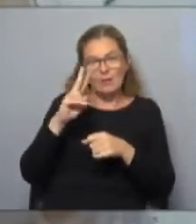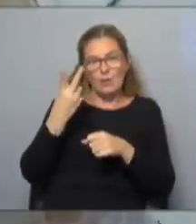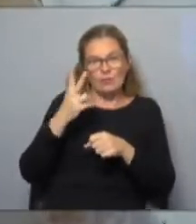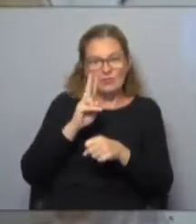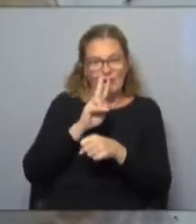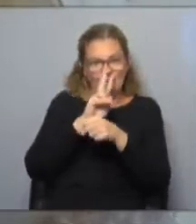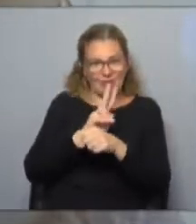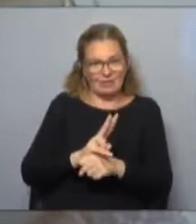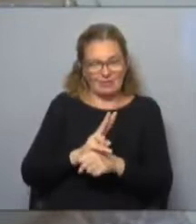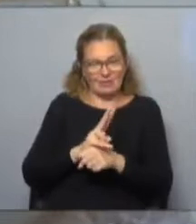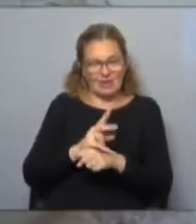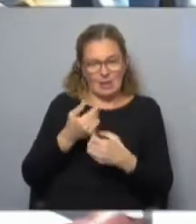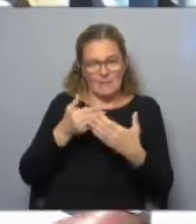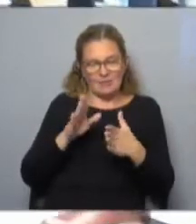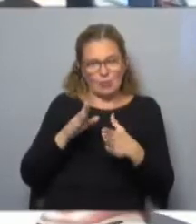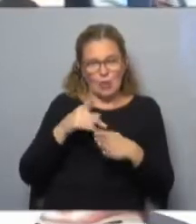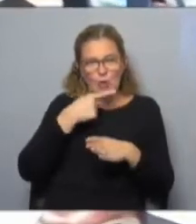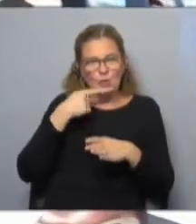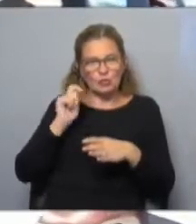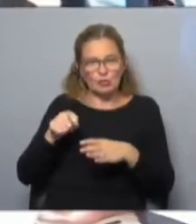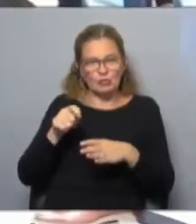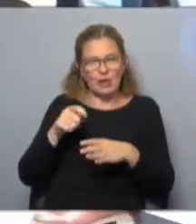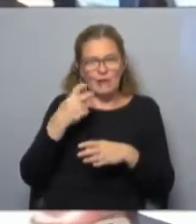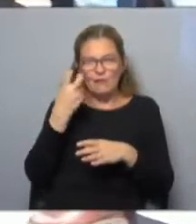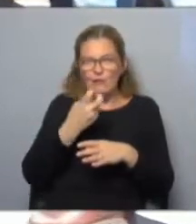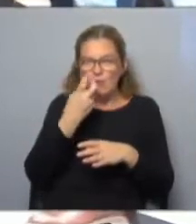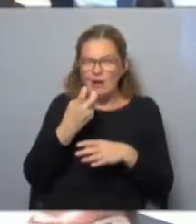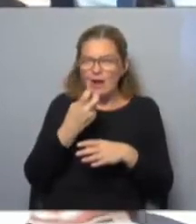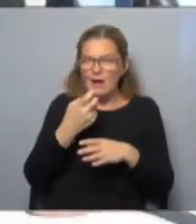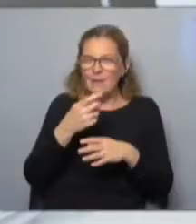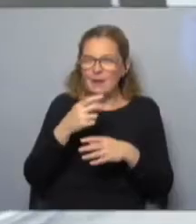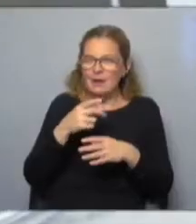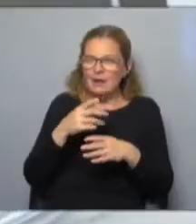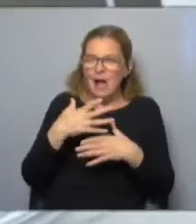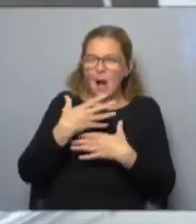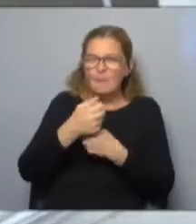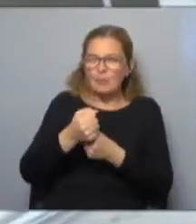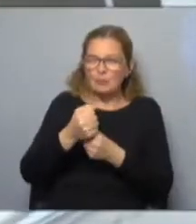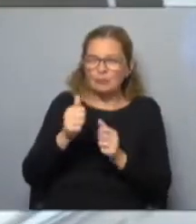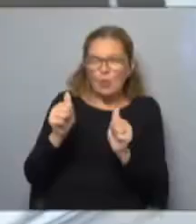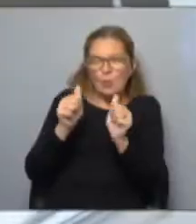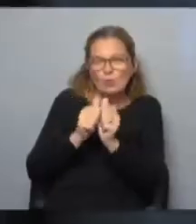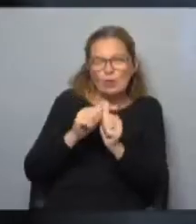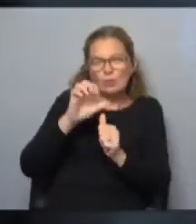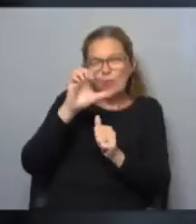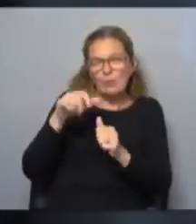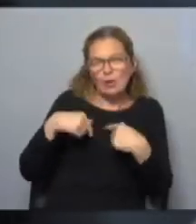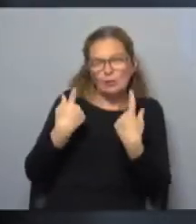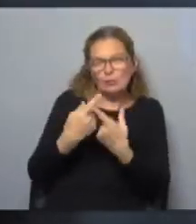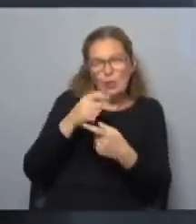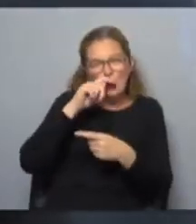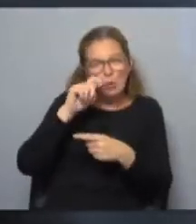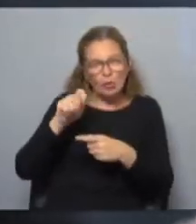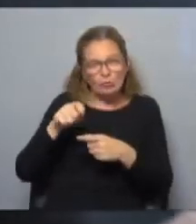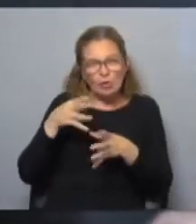jerarca desde el inicio de la invasión rusa donde buscaba evidenciar la inquebrantable solidaridad de la Unión Europea con el pueblo ucraniano